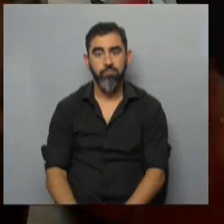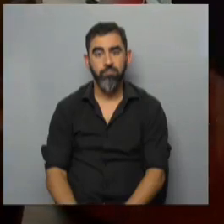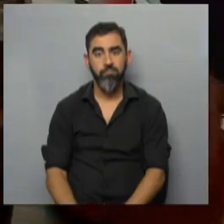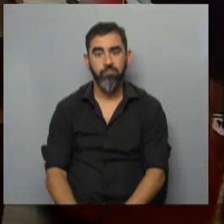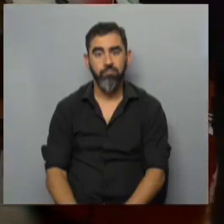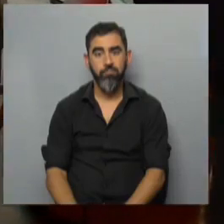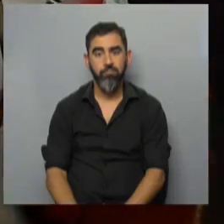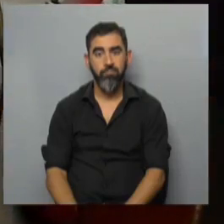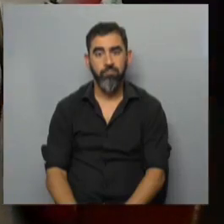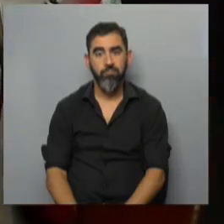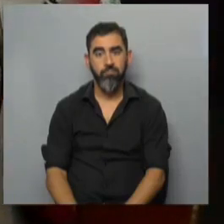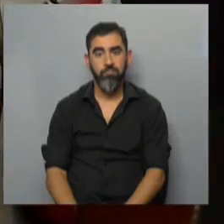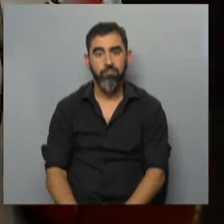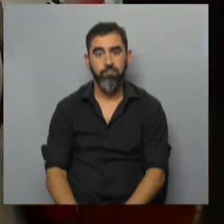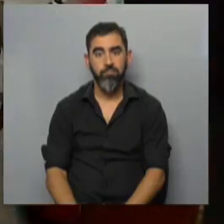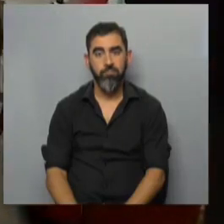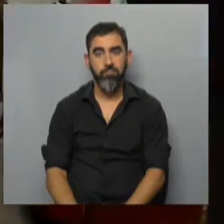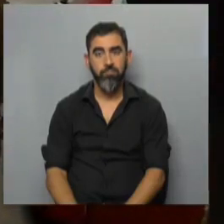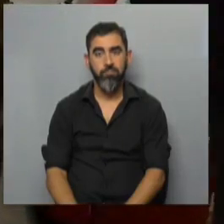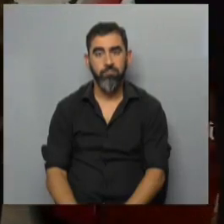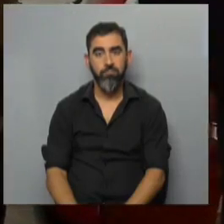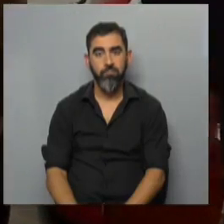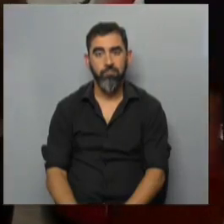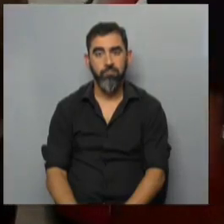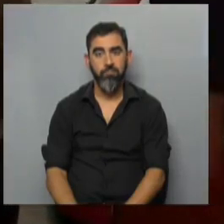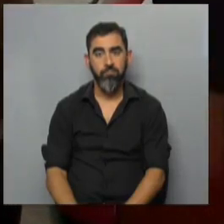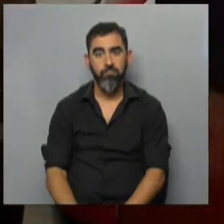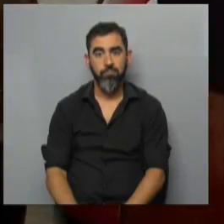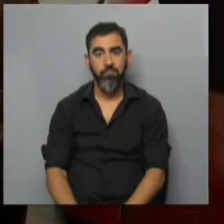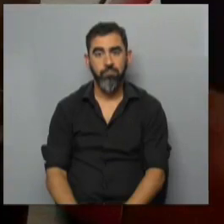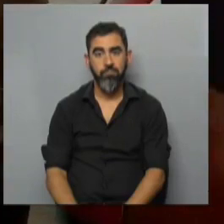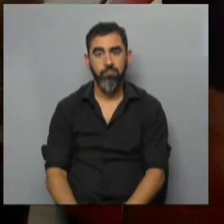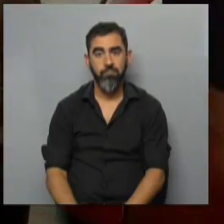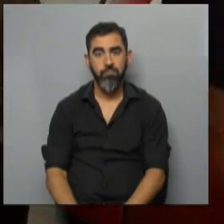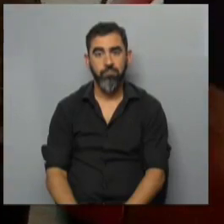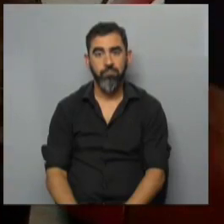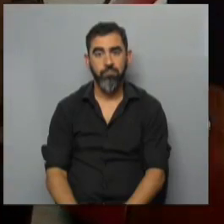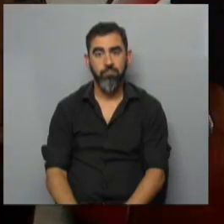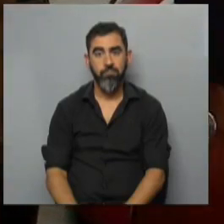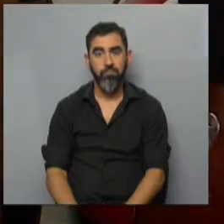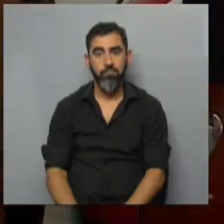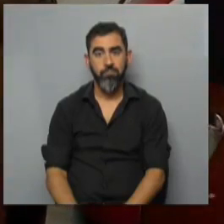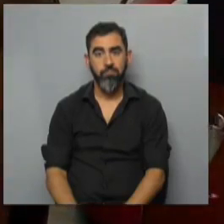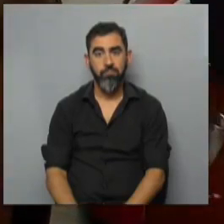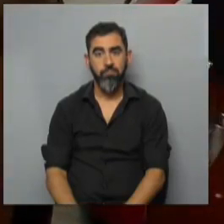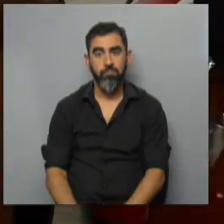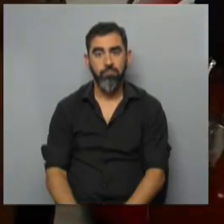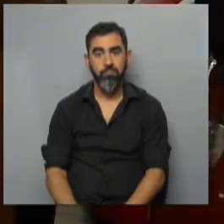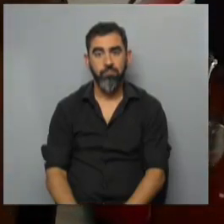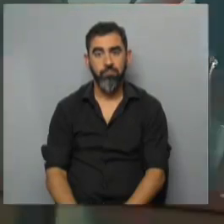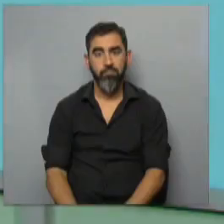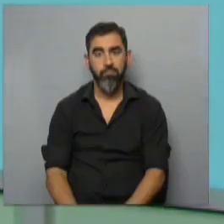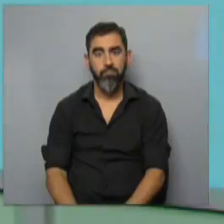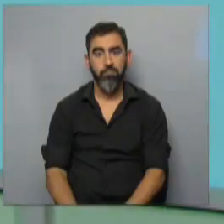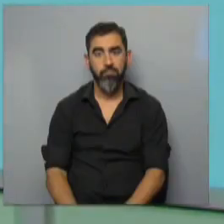chiquititos y el quiebre en la cadera está los negros si se mueven si les meten el sabor estamos acá mundo afro como siempre contó